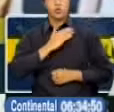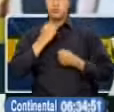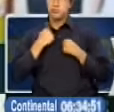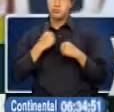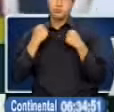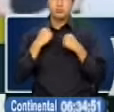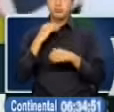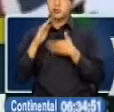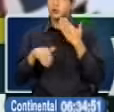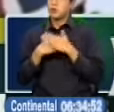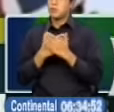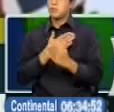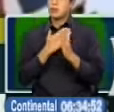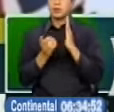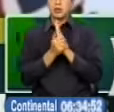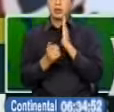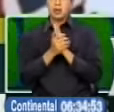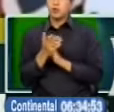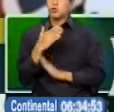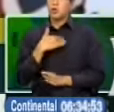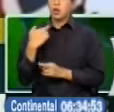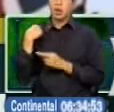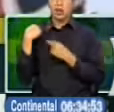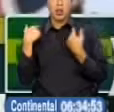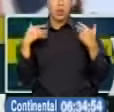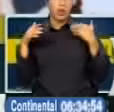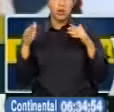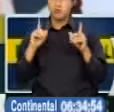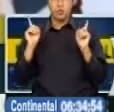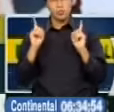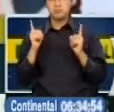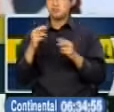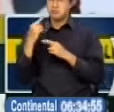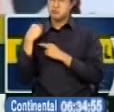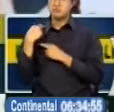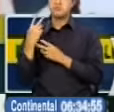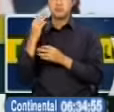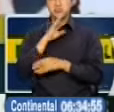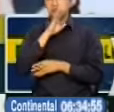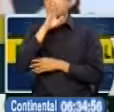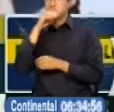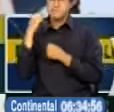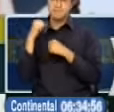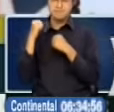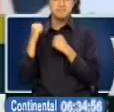mi casa de mi capacidad no olvide mis responsabilidades y en este momento